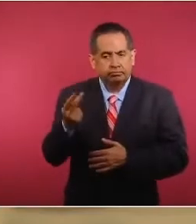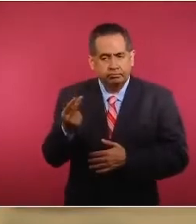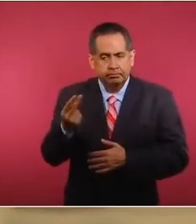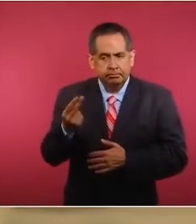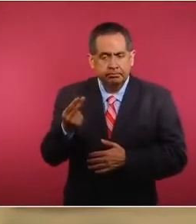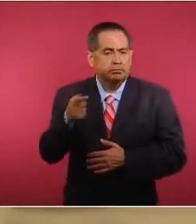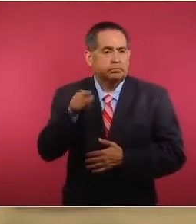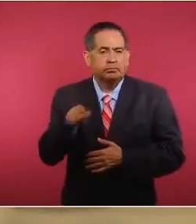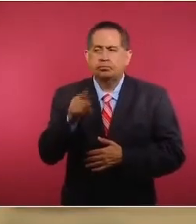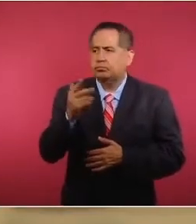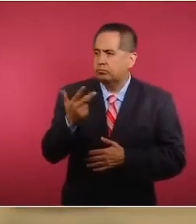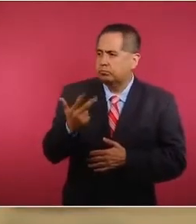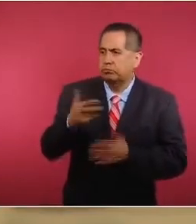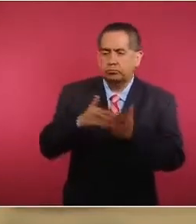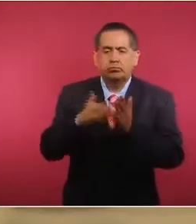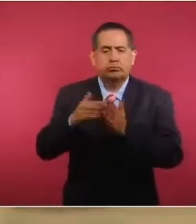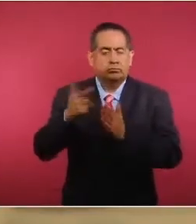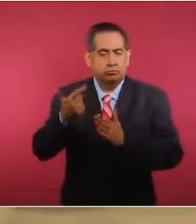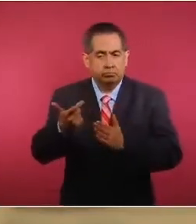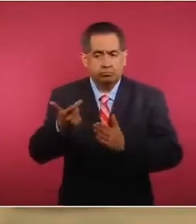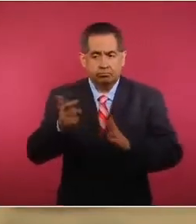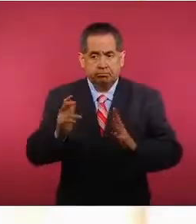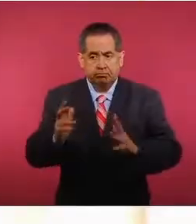2,225.8 millones de pesos.